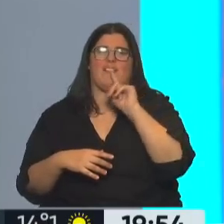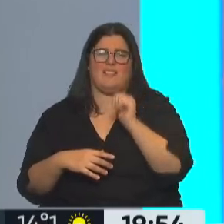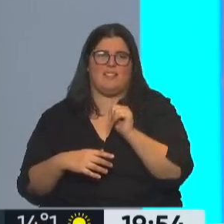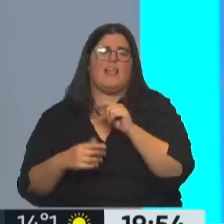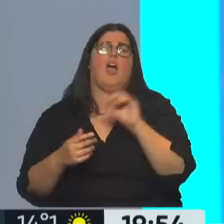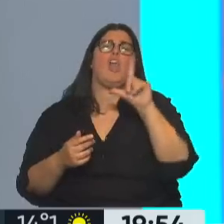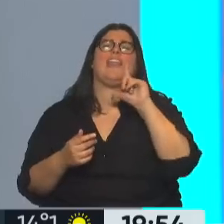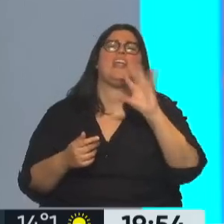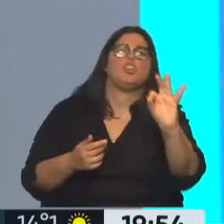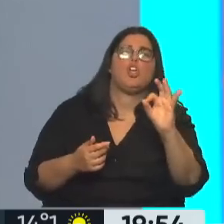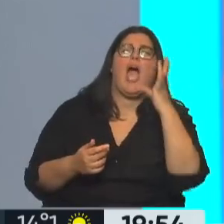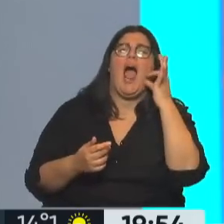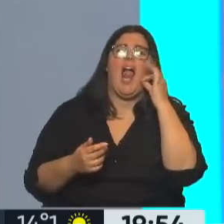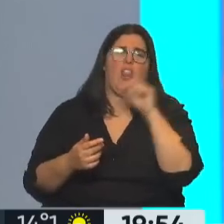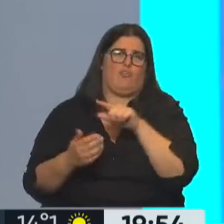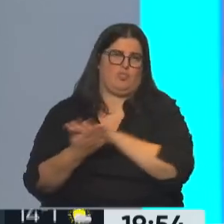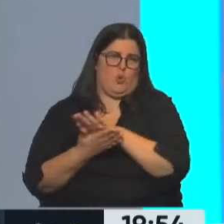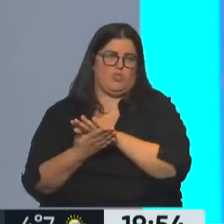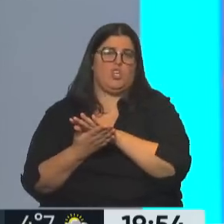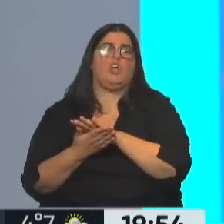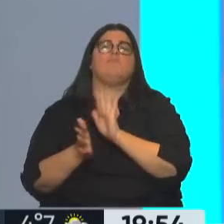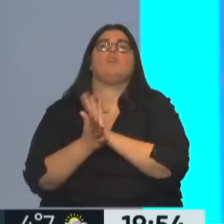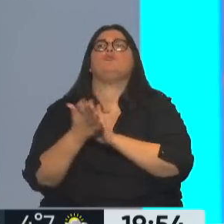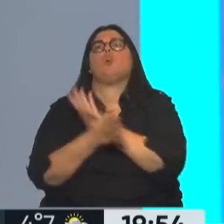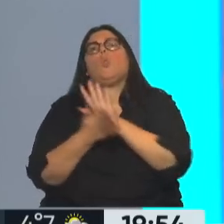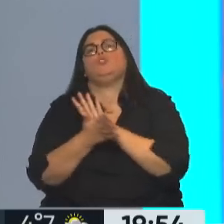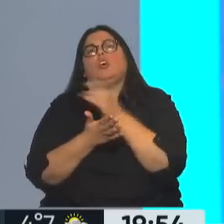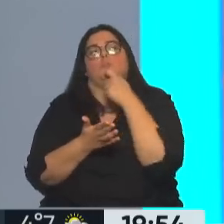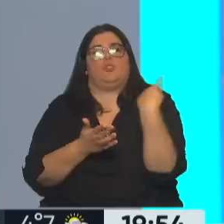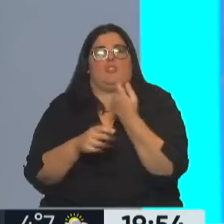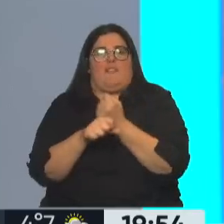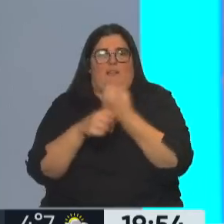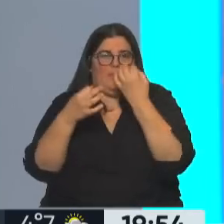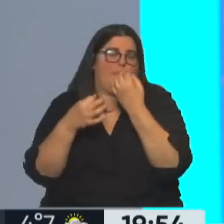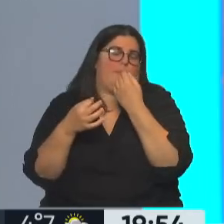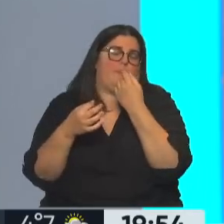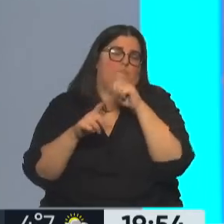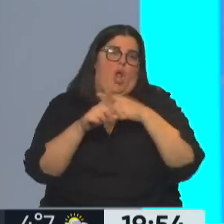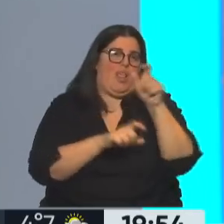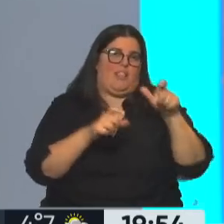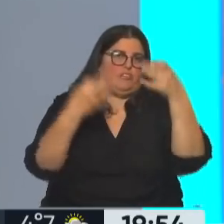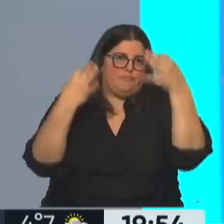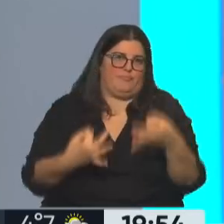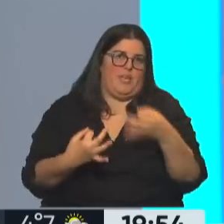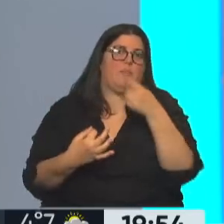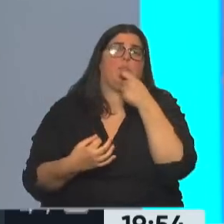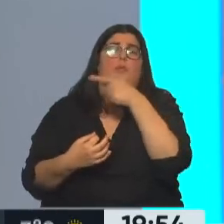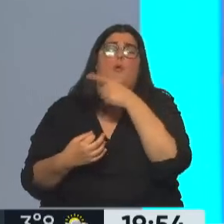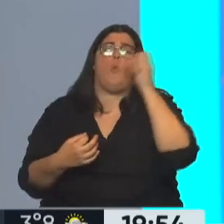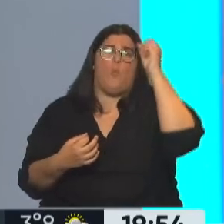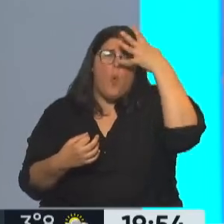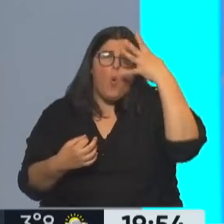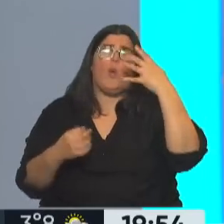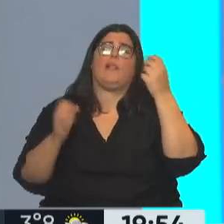cuestión. Salidas siempre y cuando se hagan las cosas bien, porque si Milei o Bullrich, que tienen en la cabeza la privatización